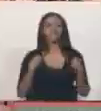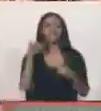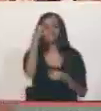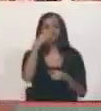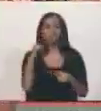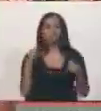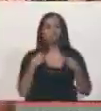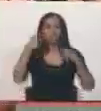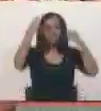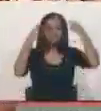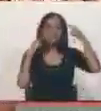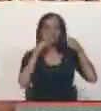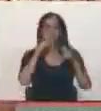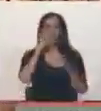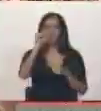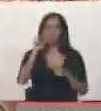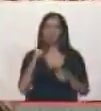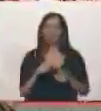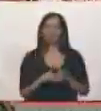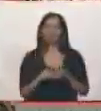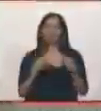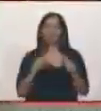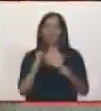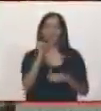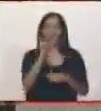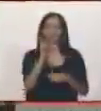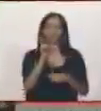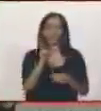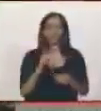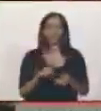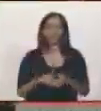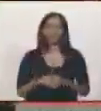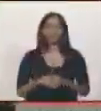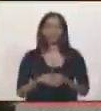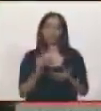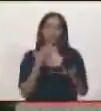que viva Chávez, que viva Maduro, que viva el Partido Socialista Unido de Venezuela. Gracias, camarada.